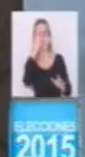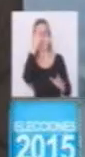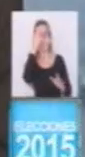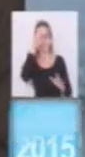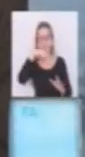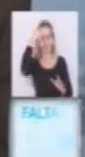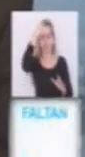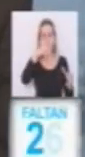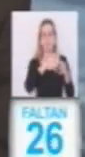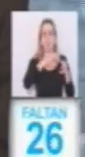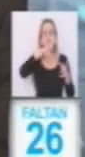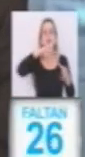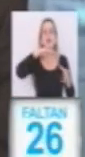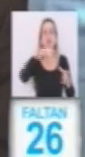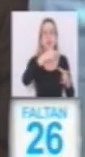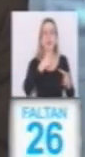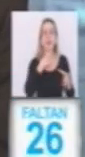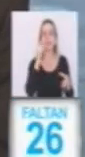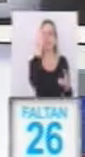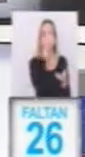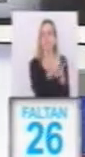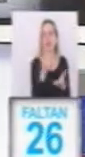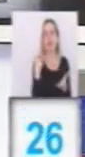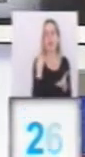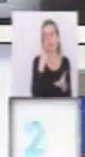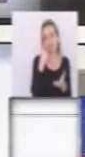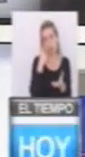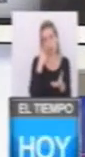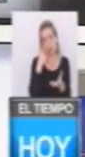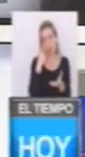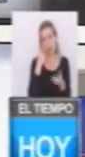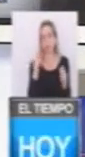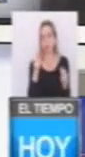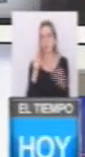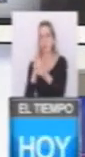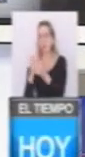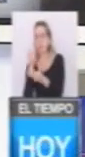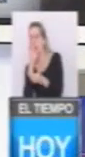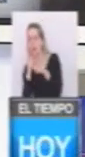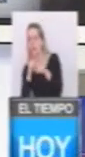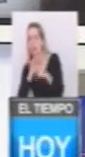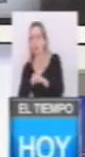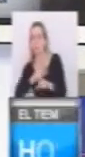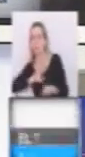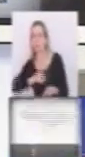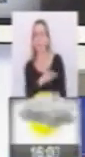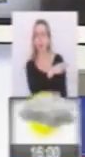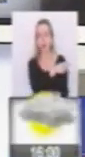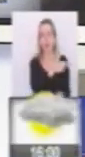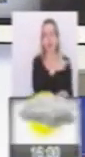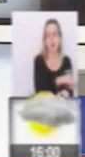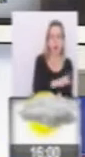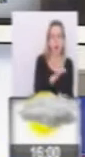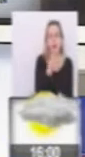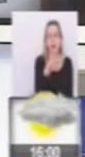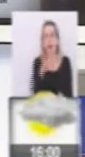si te vas para Macri, traicionás al PJ. Claro, pero si te vas para el kirchnerismo, traicionás a tus votantes opositores. Claro. Exactamente. Por